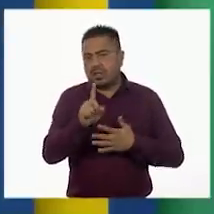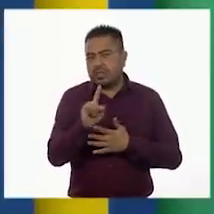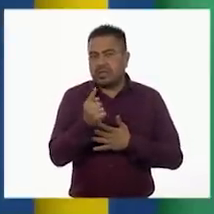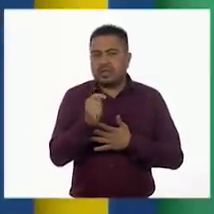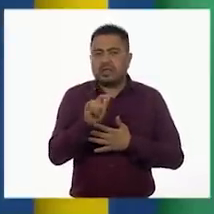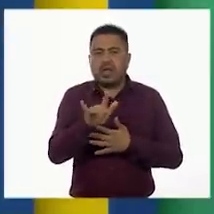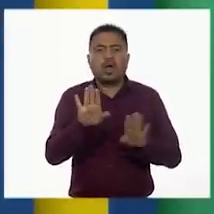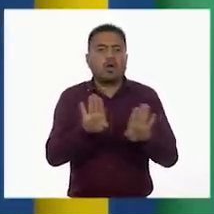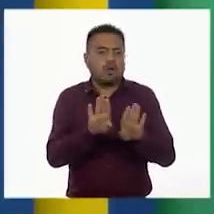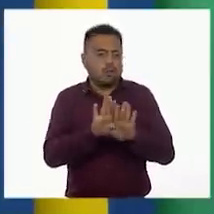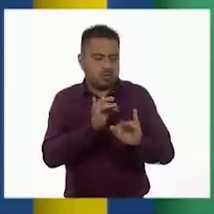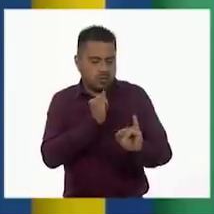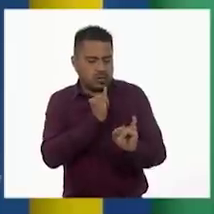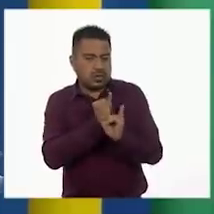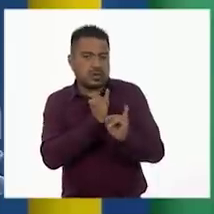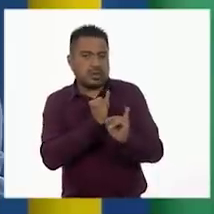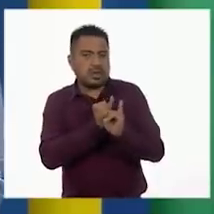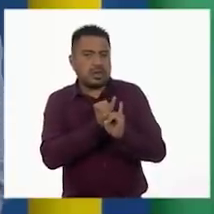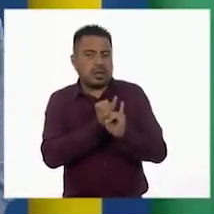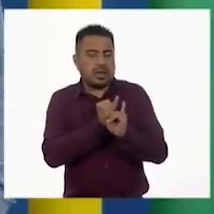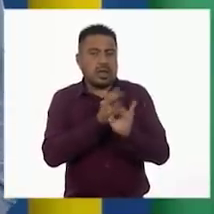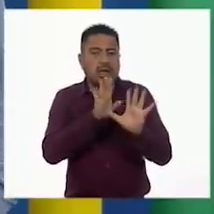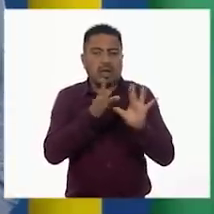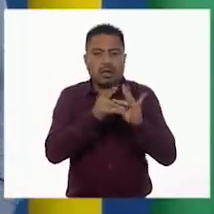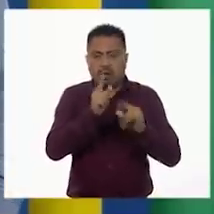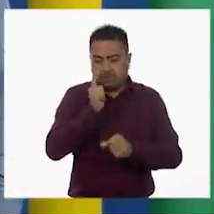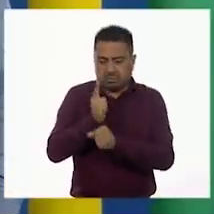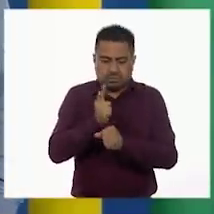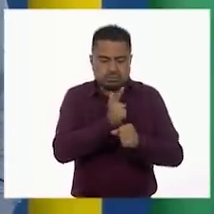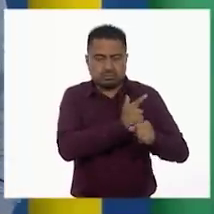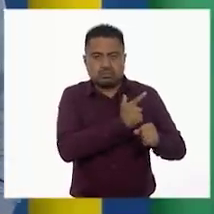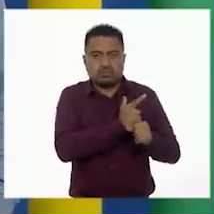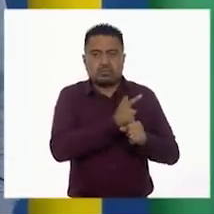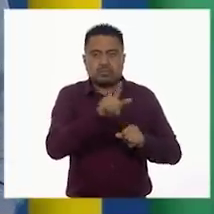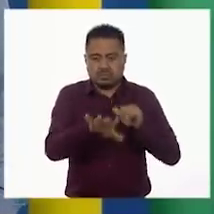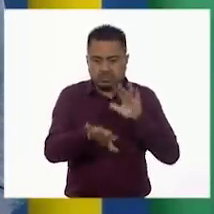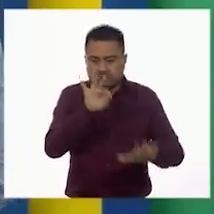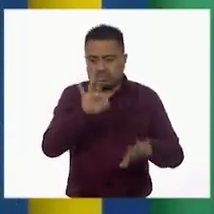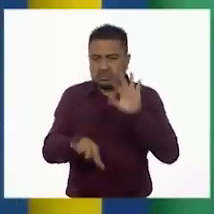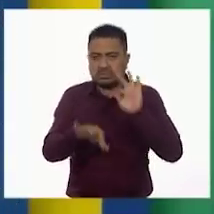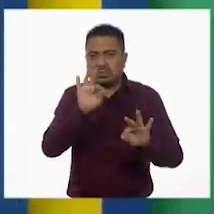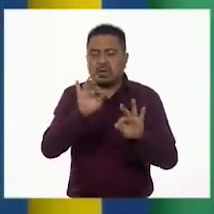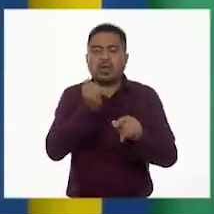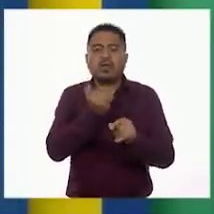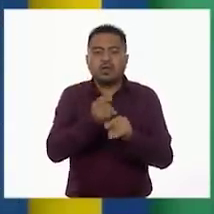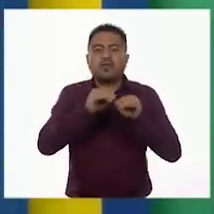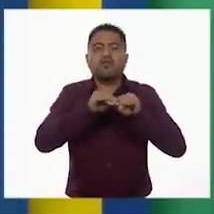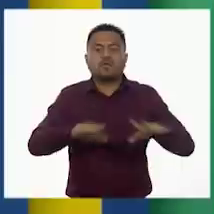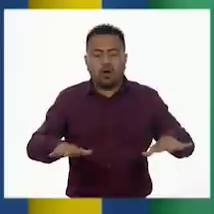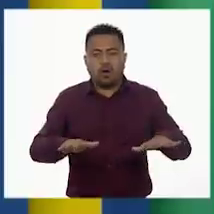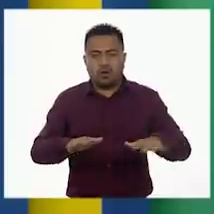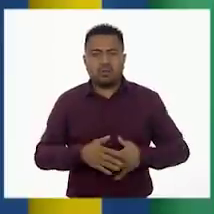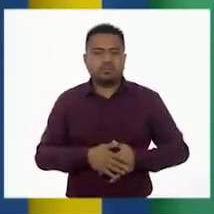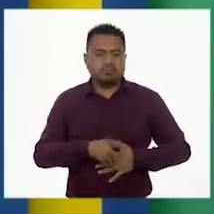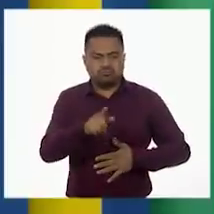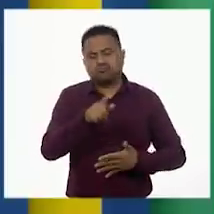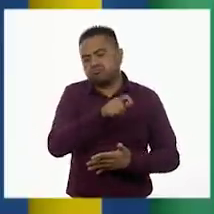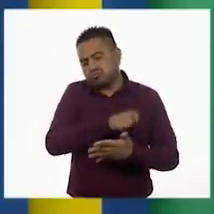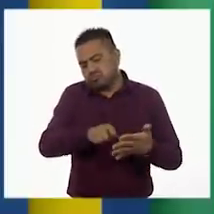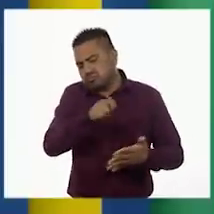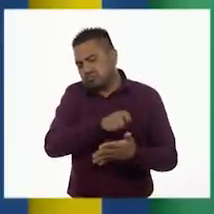digitales como el internet. Y una vez localizada y seleccionada la información, la